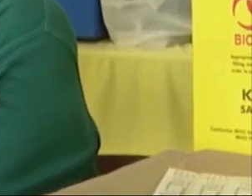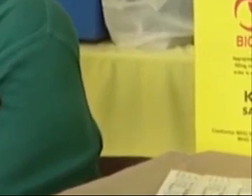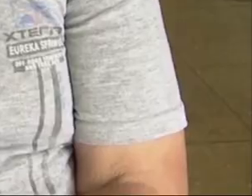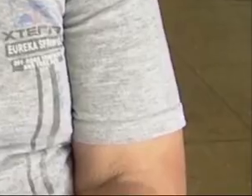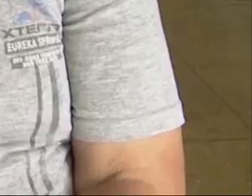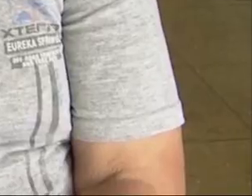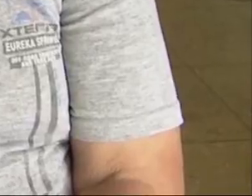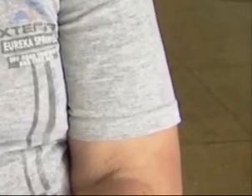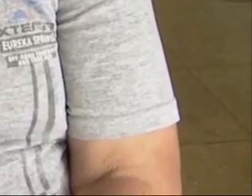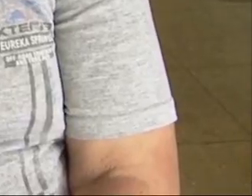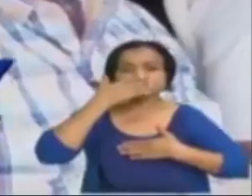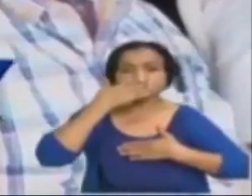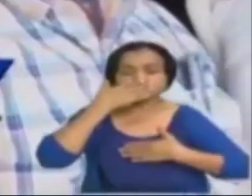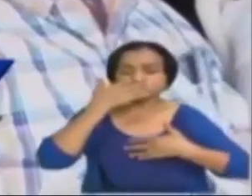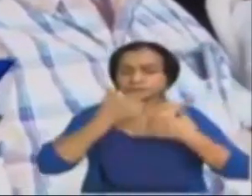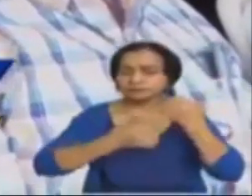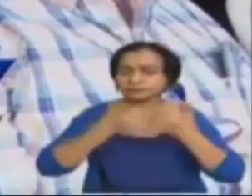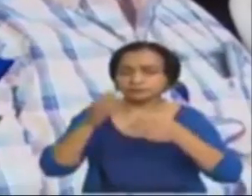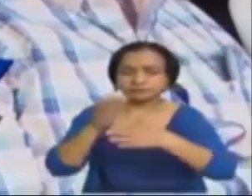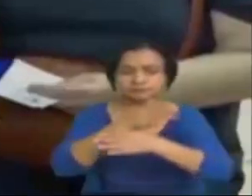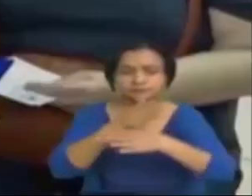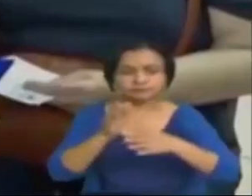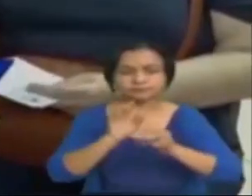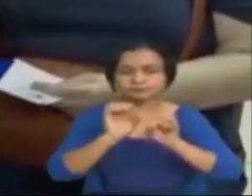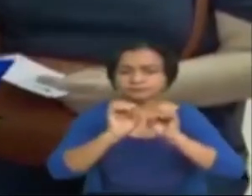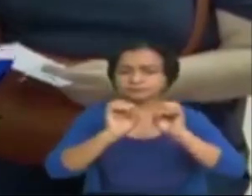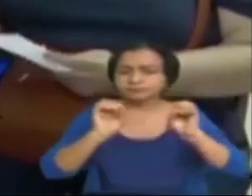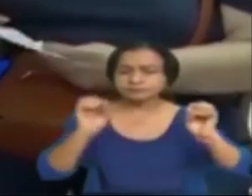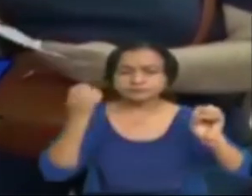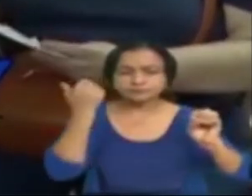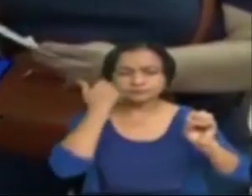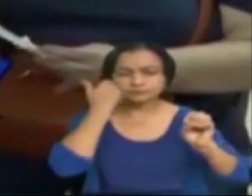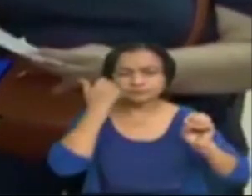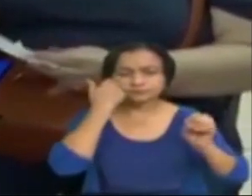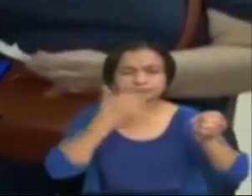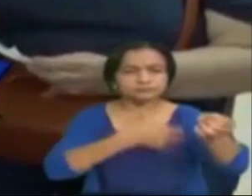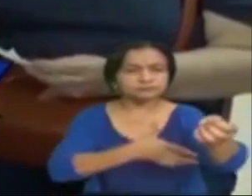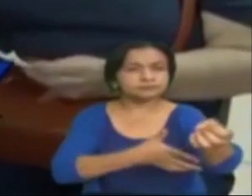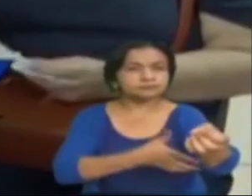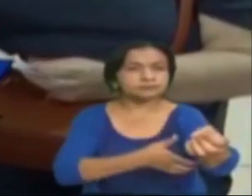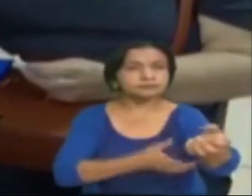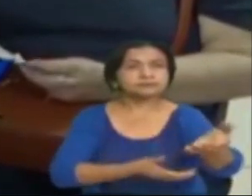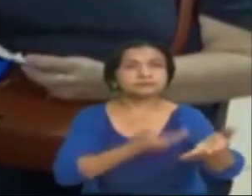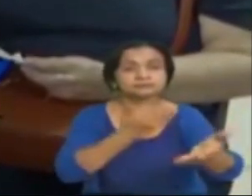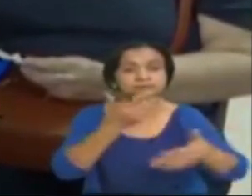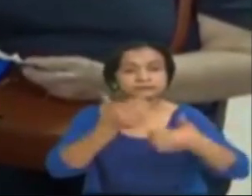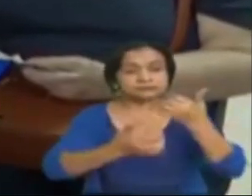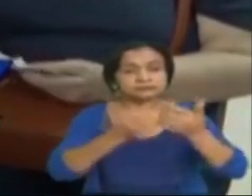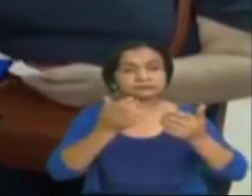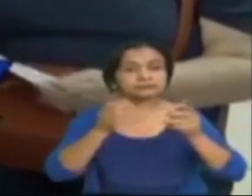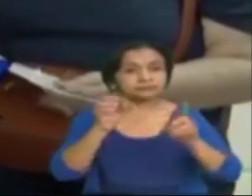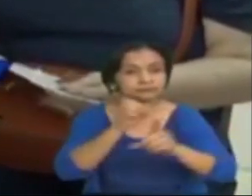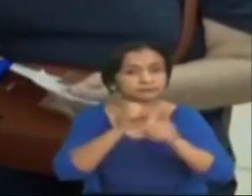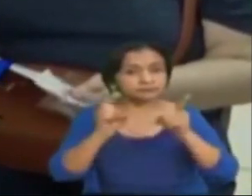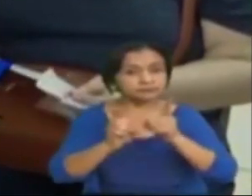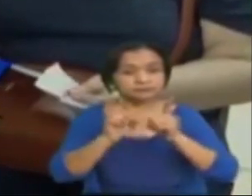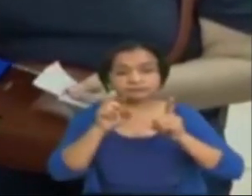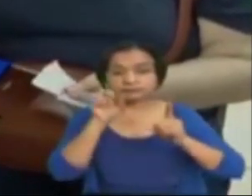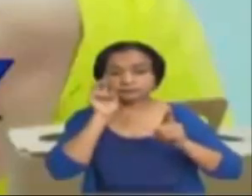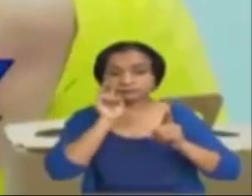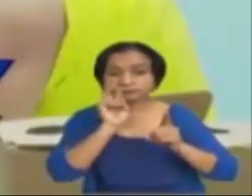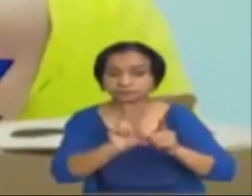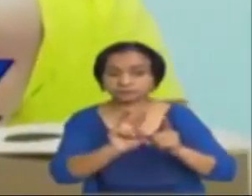en el hospital primario rosario pravia en el municipio de bonanza en el polideportivo roger castro también en el